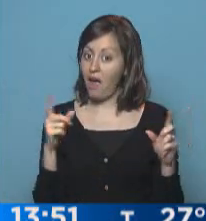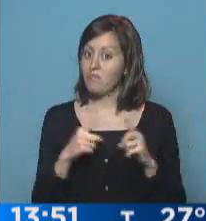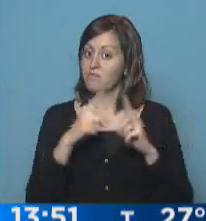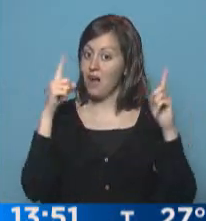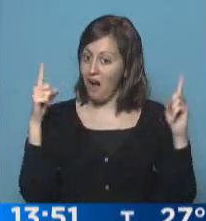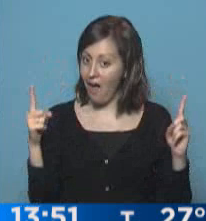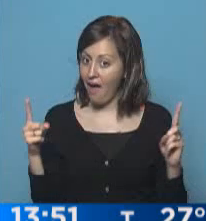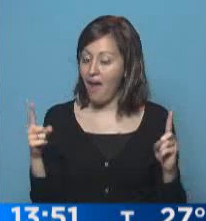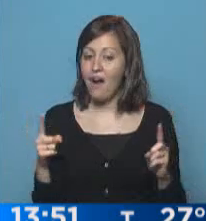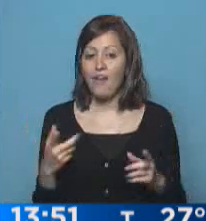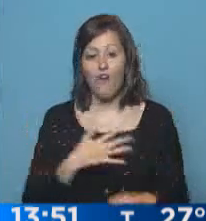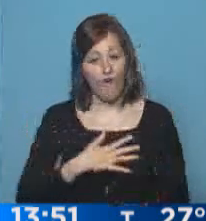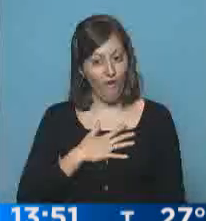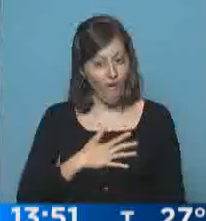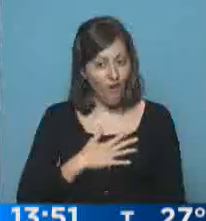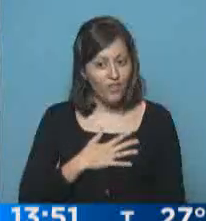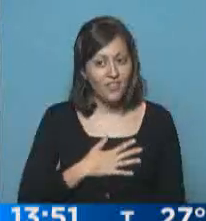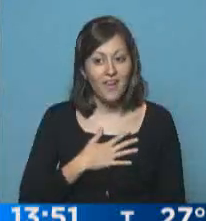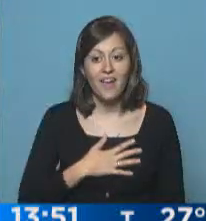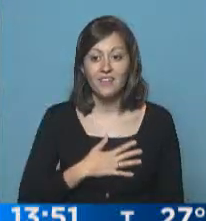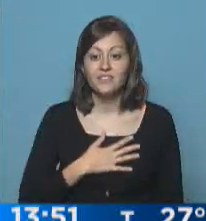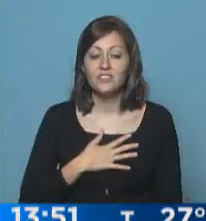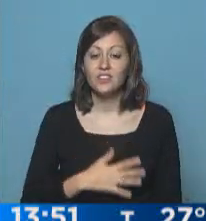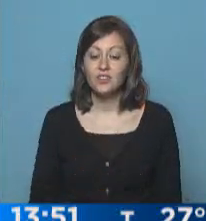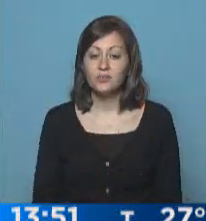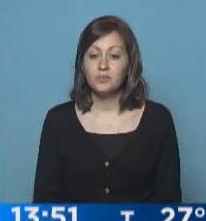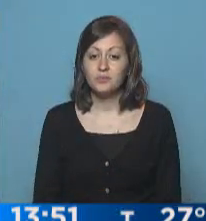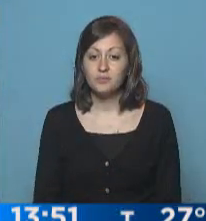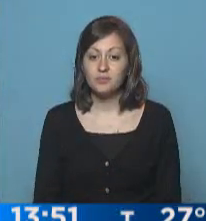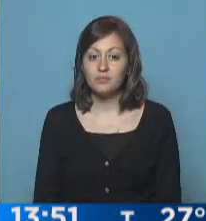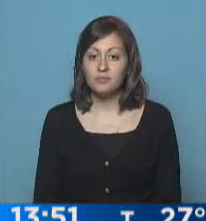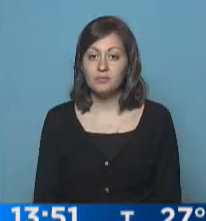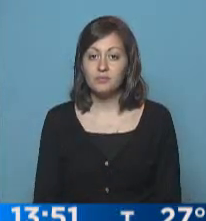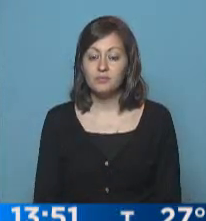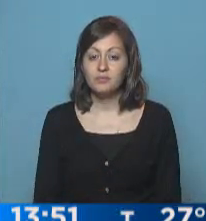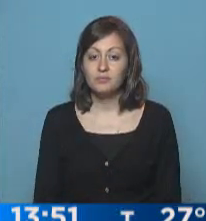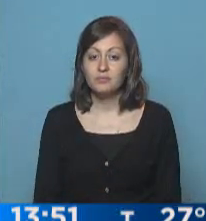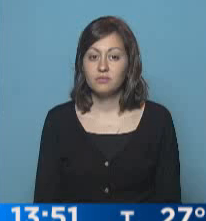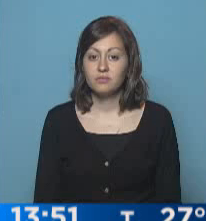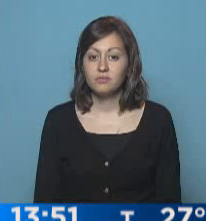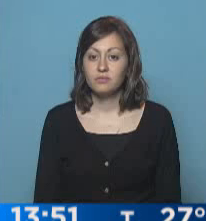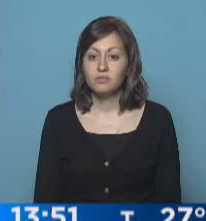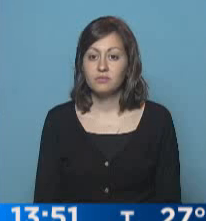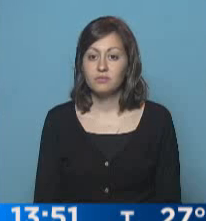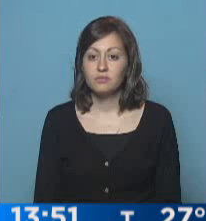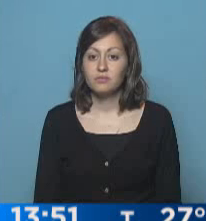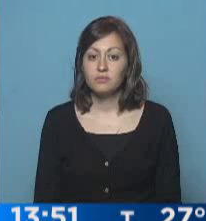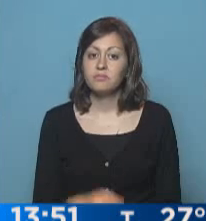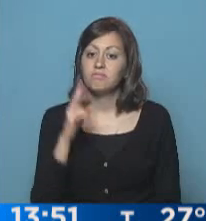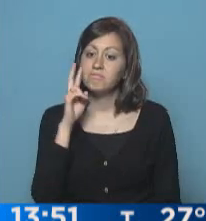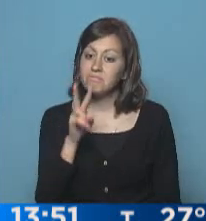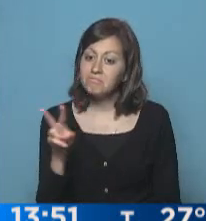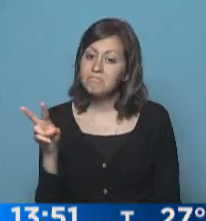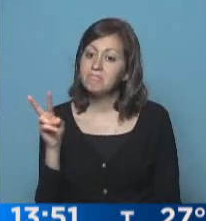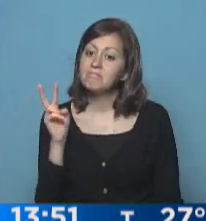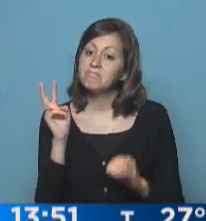lúcido más contento y empezó a ver eh sus compañeros como yo